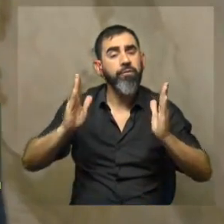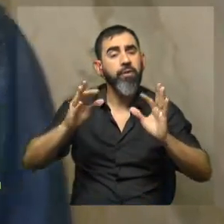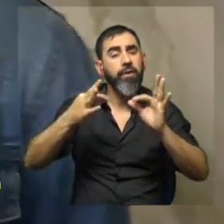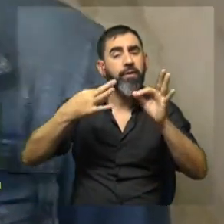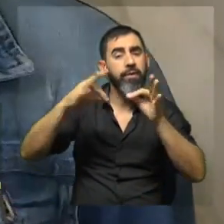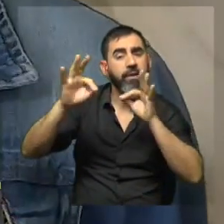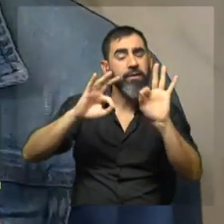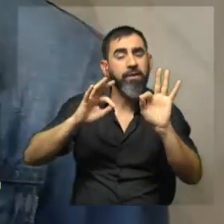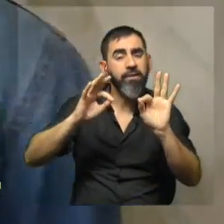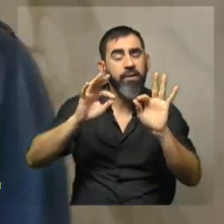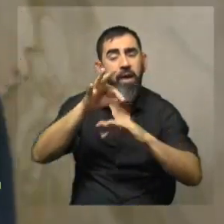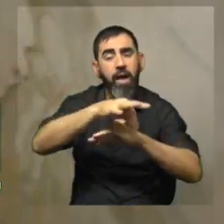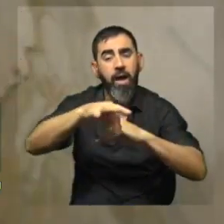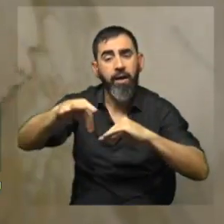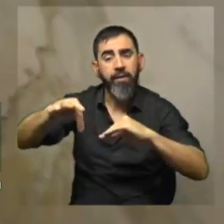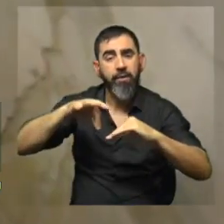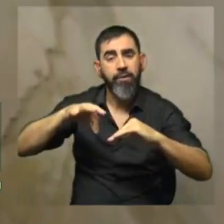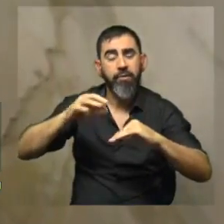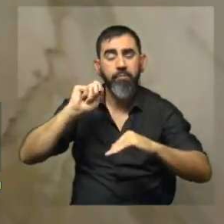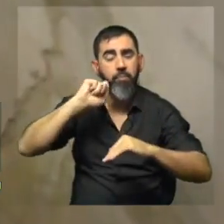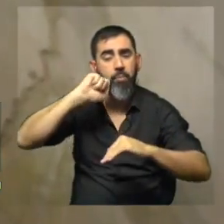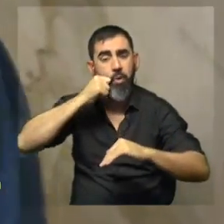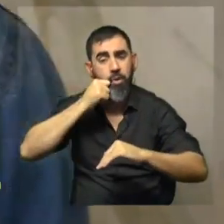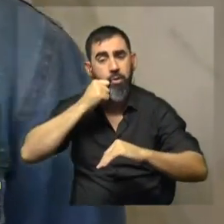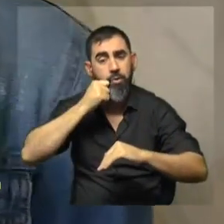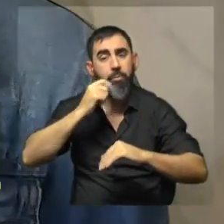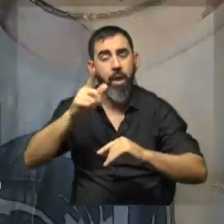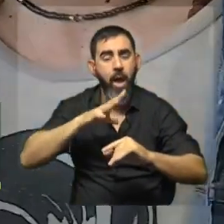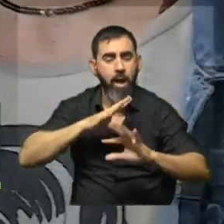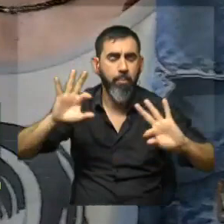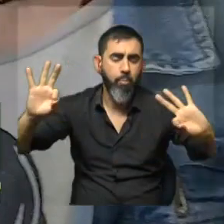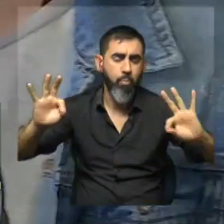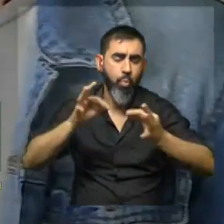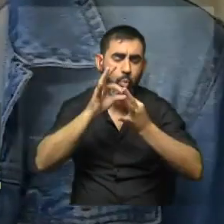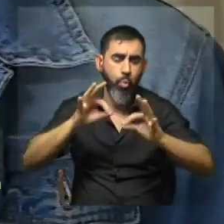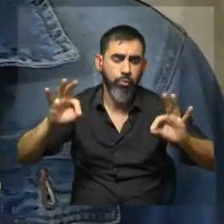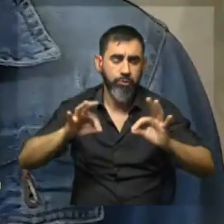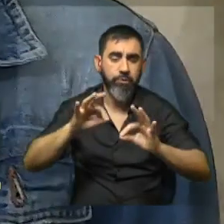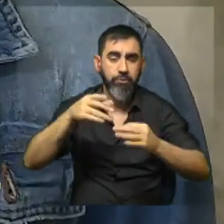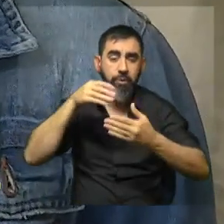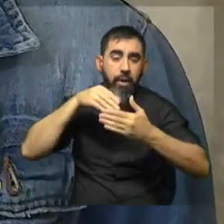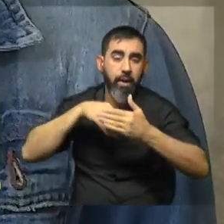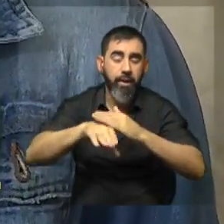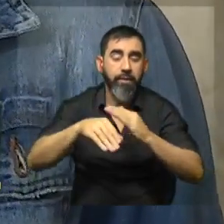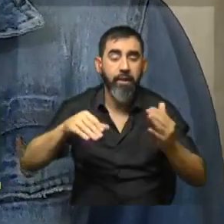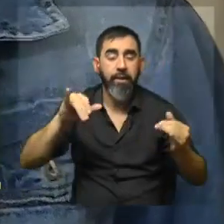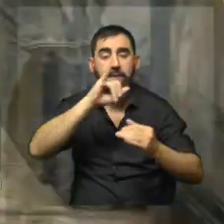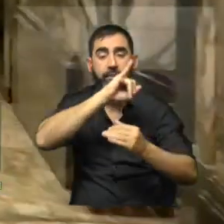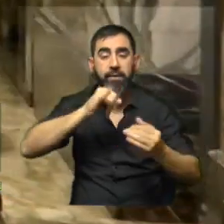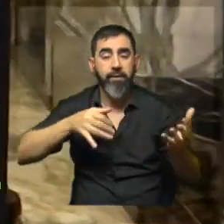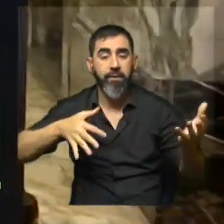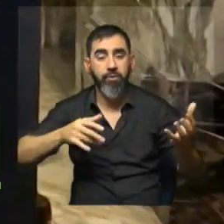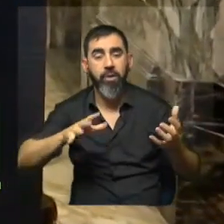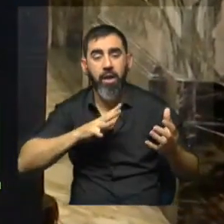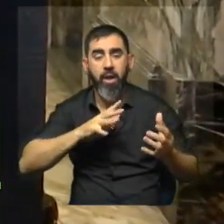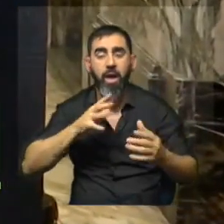que arquitectónicamente están buenísimos, pero está impregnada de música, ¿no? Uno ingresa aquí a la Sala Zitarrosa y uno sabe que algo